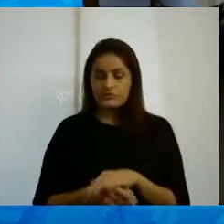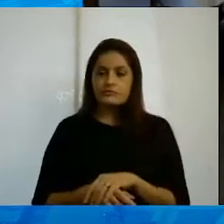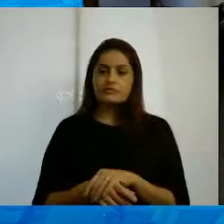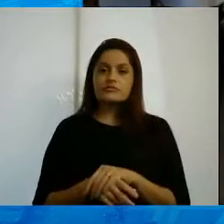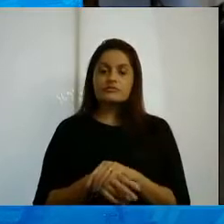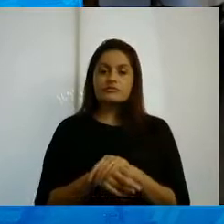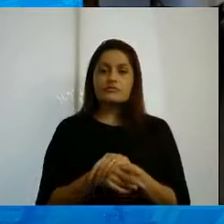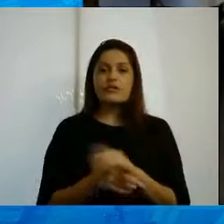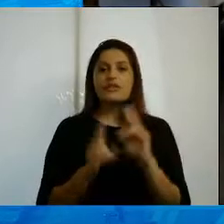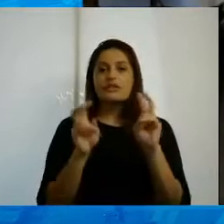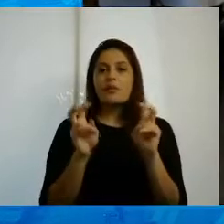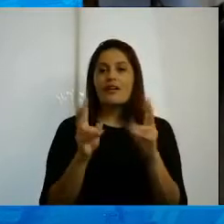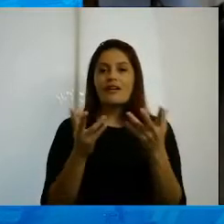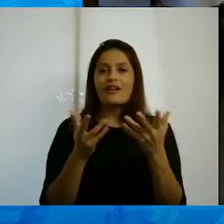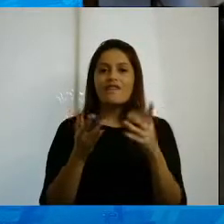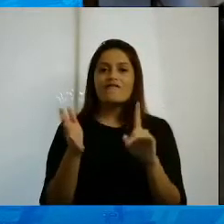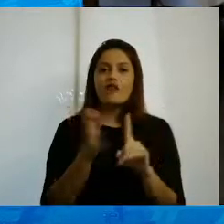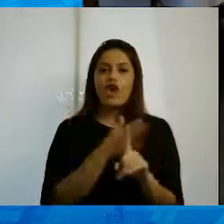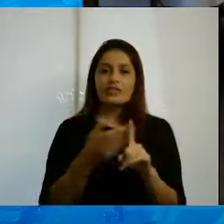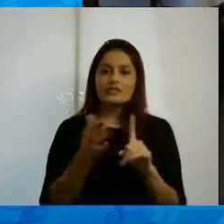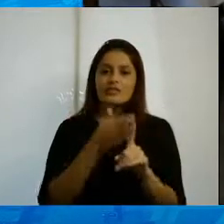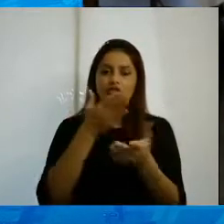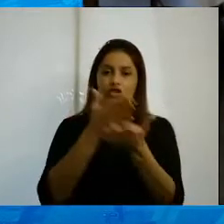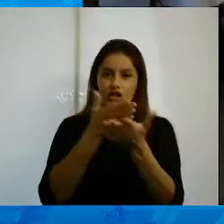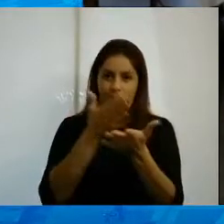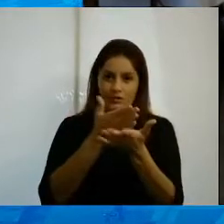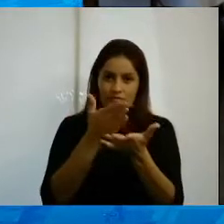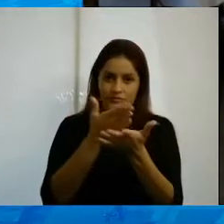también, que tiene que ver con la violencia escolar.